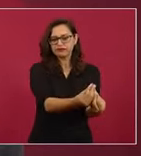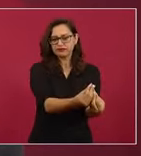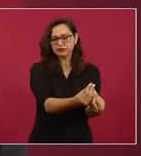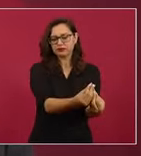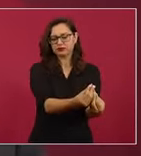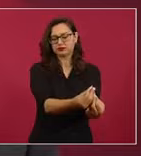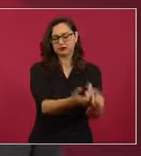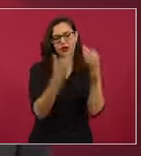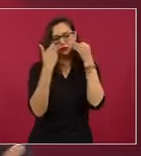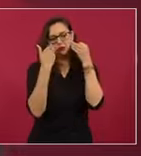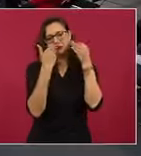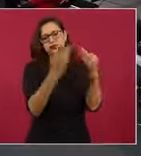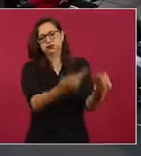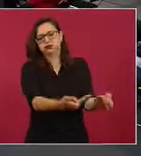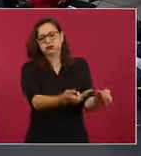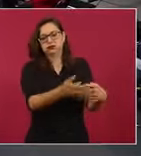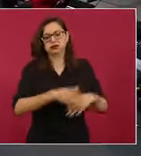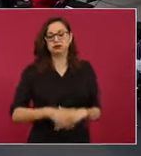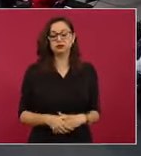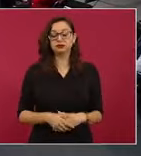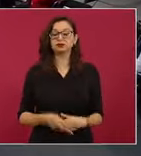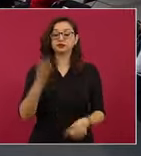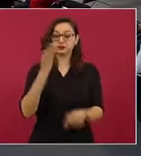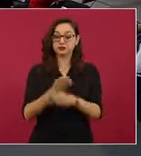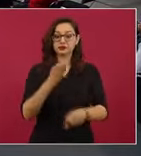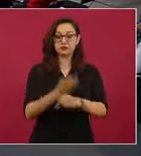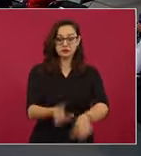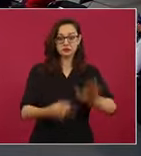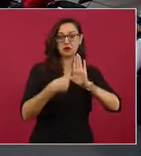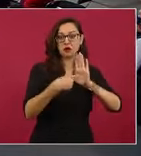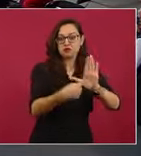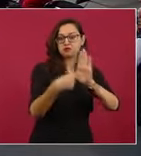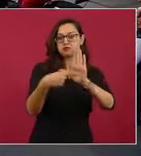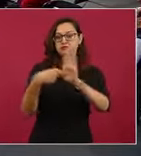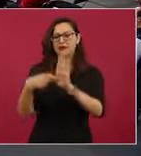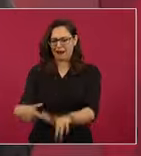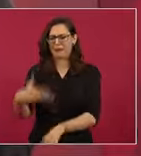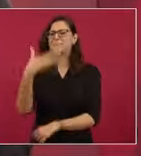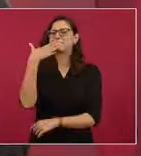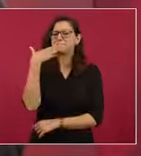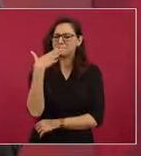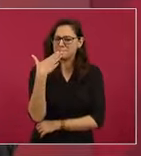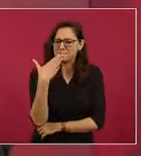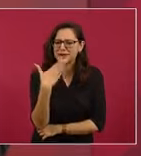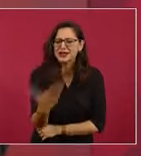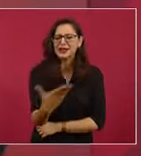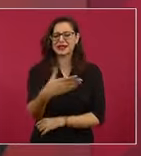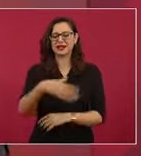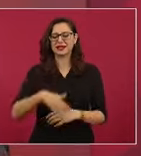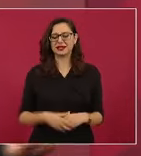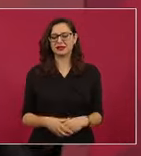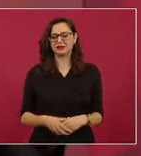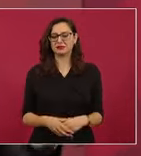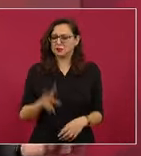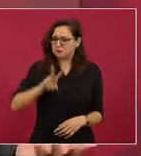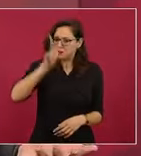Entonces, qué bien que todo esto está sucediendo, que es una